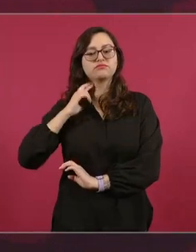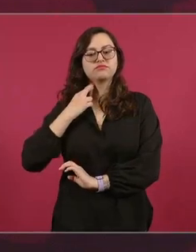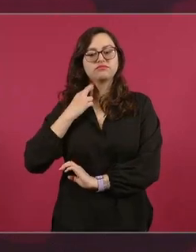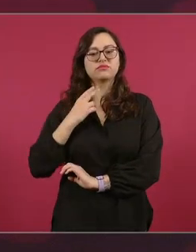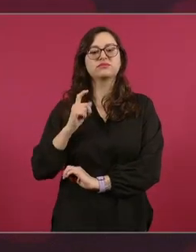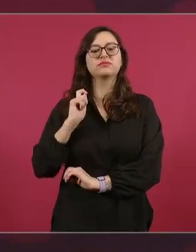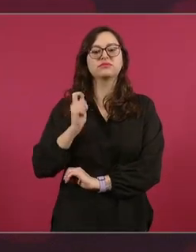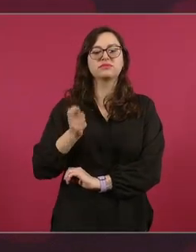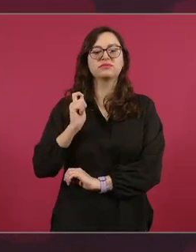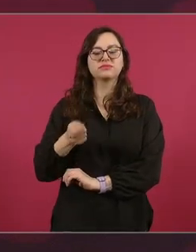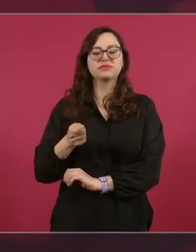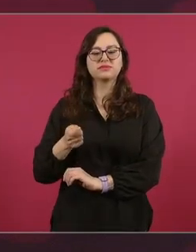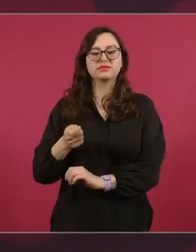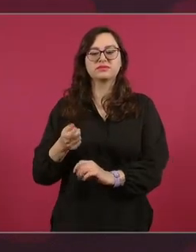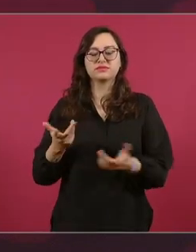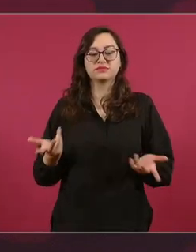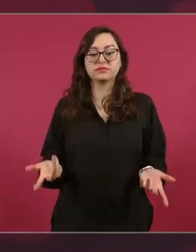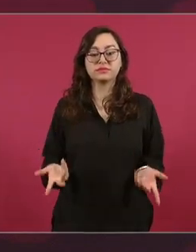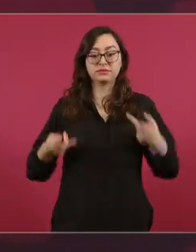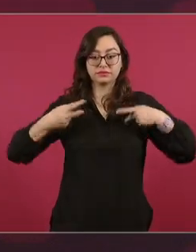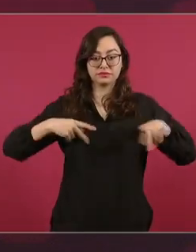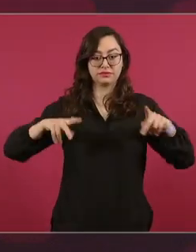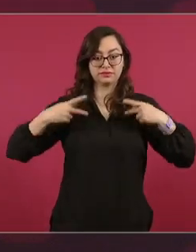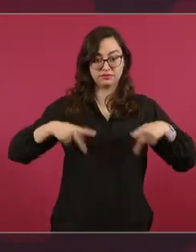son personas,